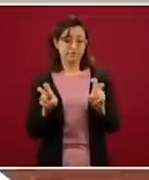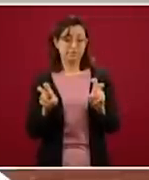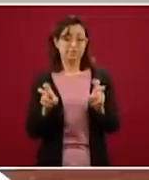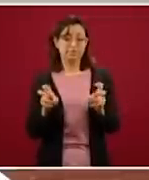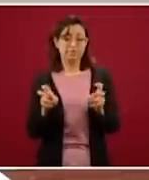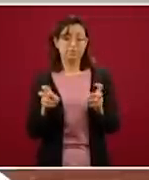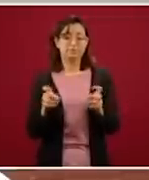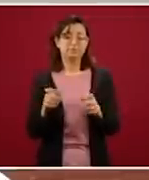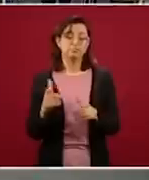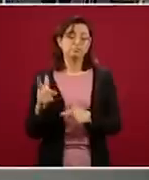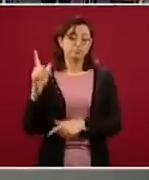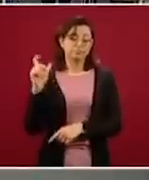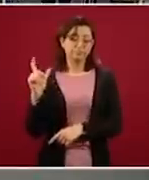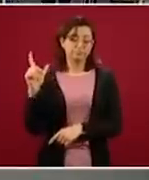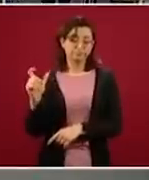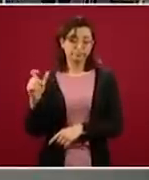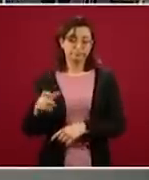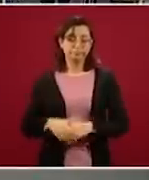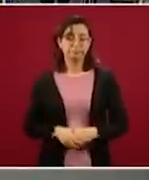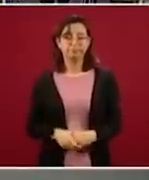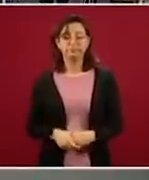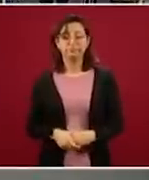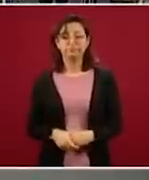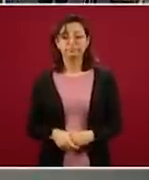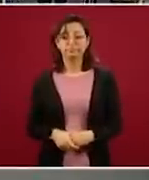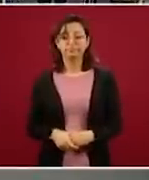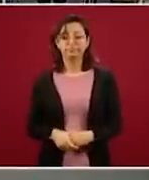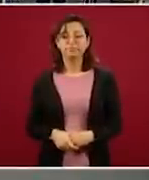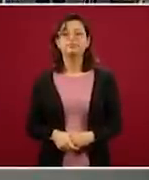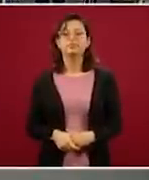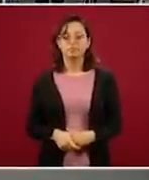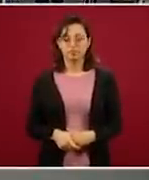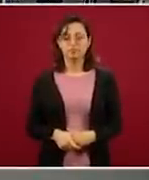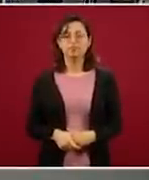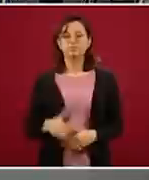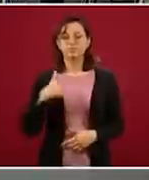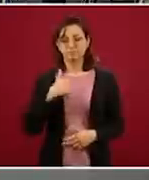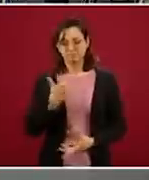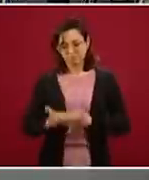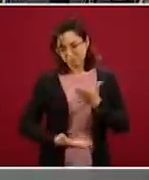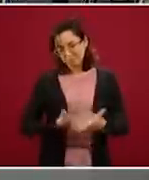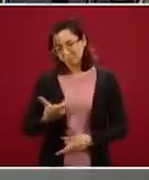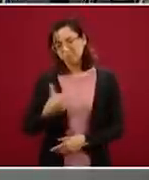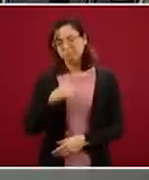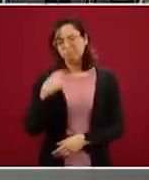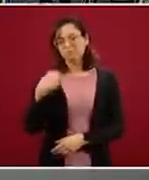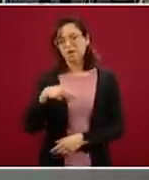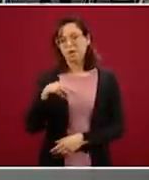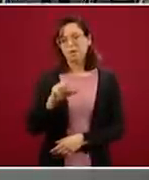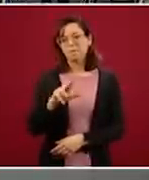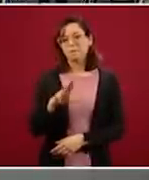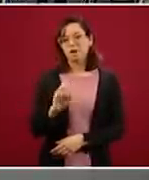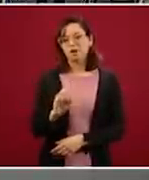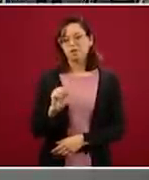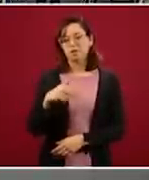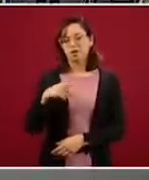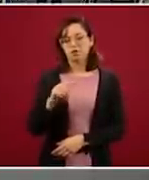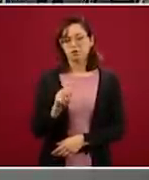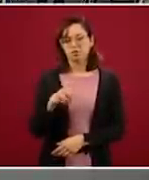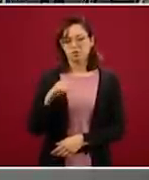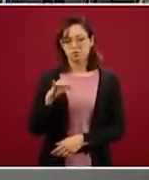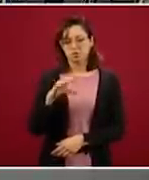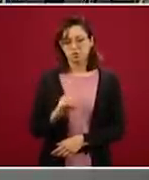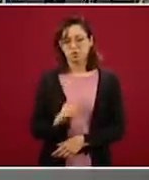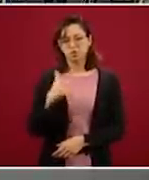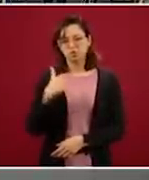tráfico de armas. No sé. Ok, me presento, soy Marco Antonio Olvera del Diario Digital Bajo Palabra. Voy a leer